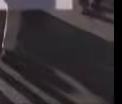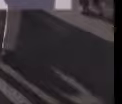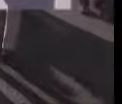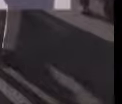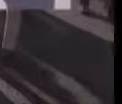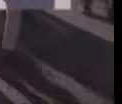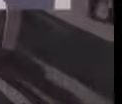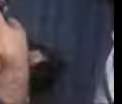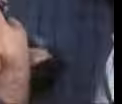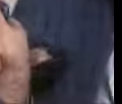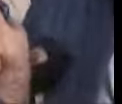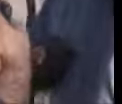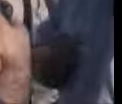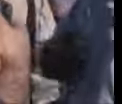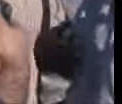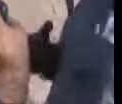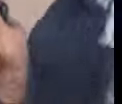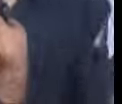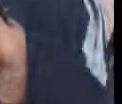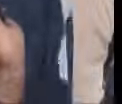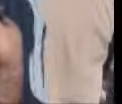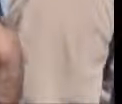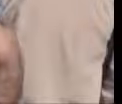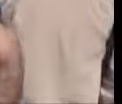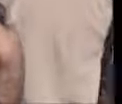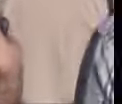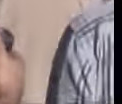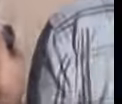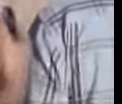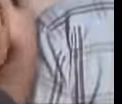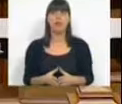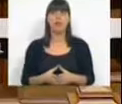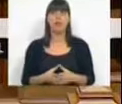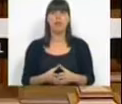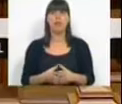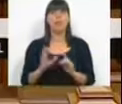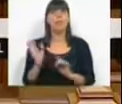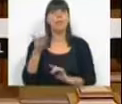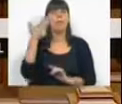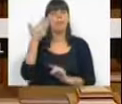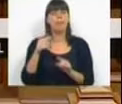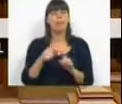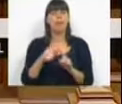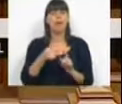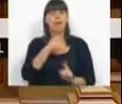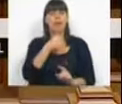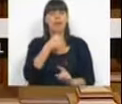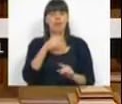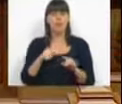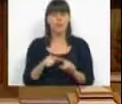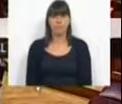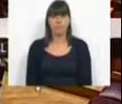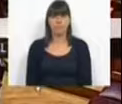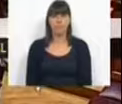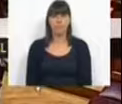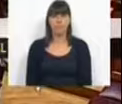Coelho. Pero sus peores augurios se cumplieron cuando el Ejecutivo fue derrocado por el Parlamento luso tras una